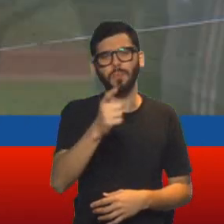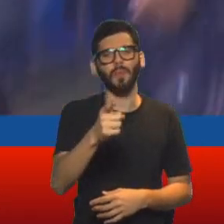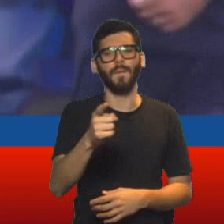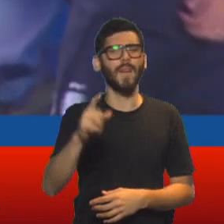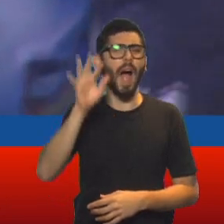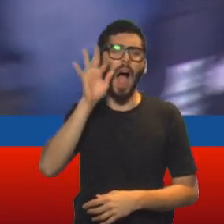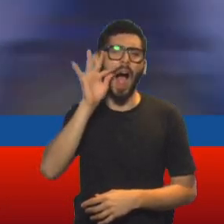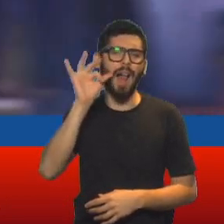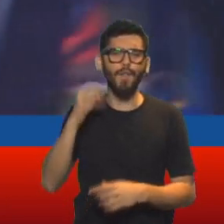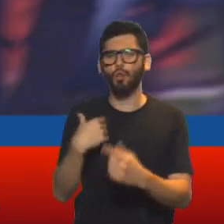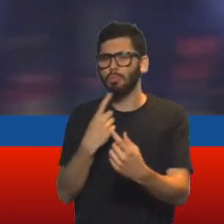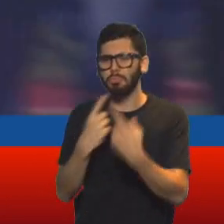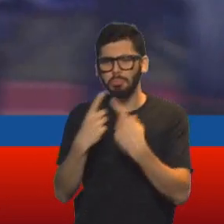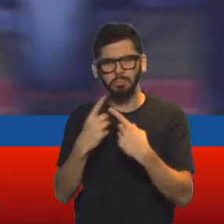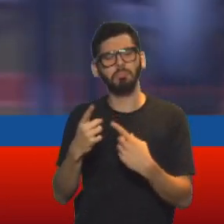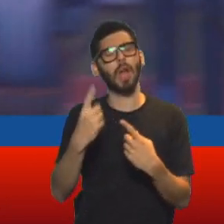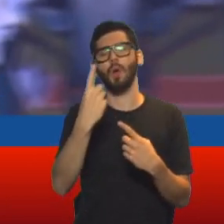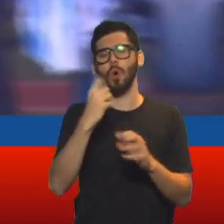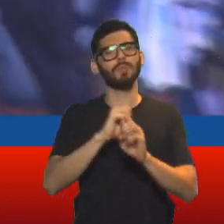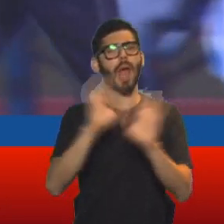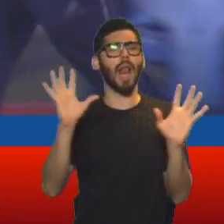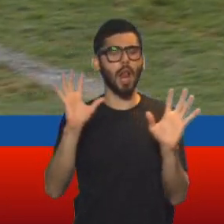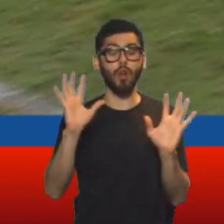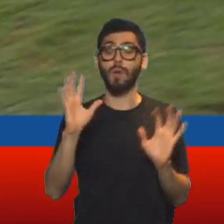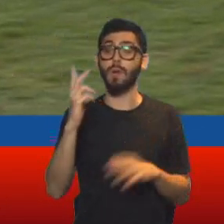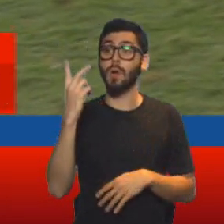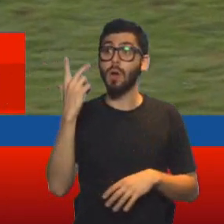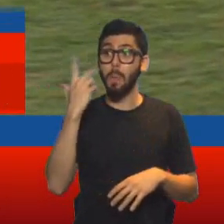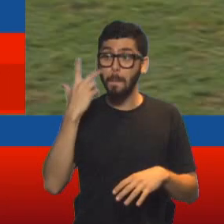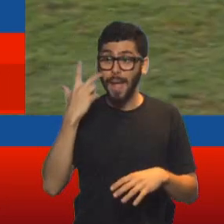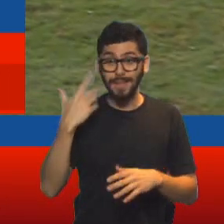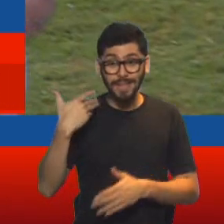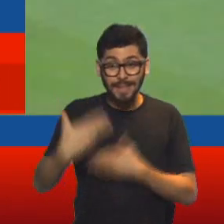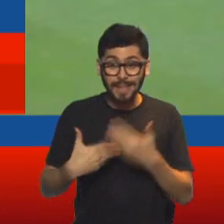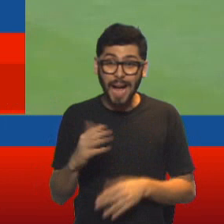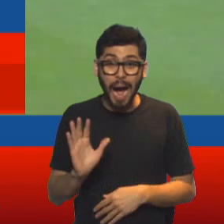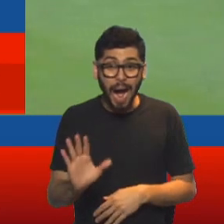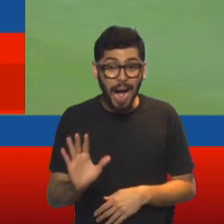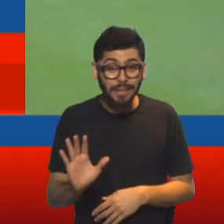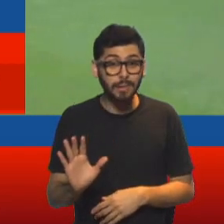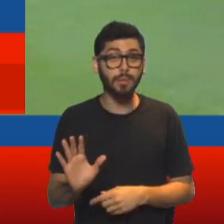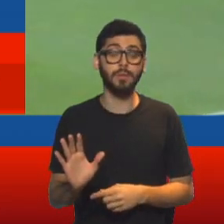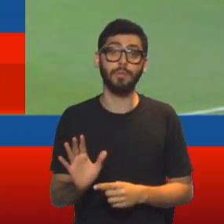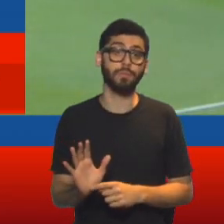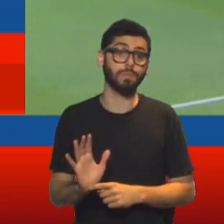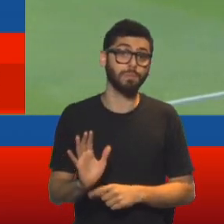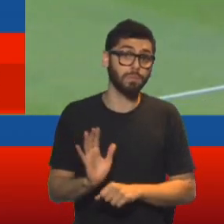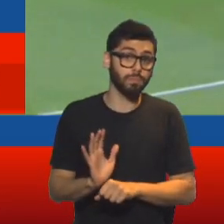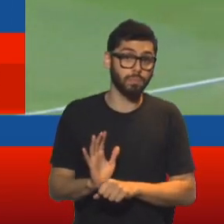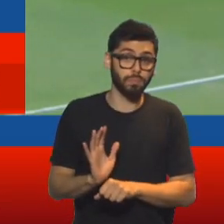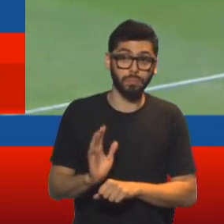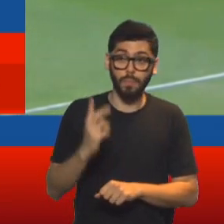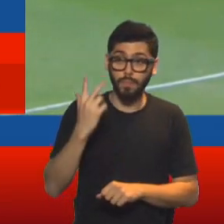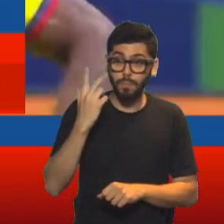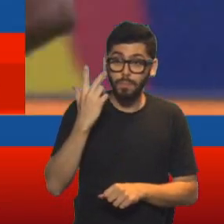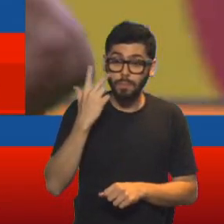Alfredo una cuestión muy clara y muy simple. Sí. Si Messi sigue en este nivel y si vamos a ver a Messi con todo